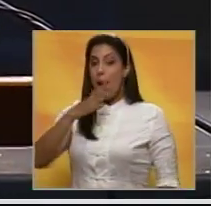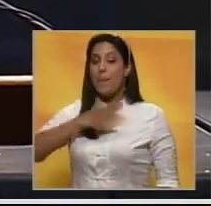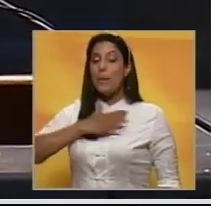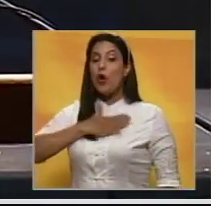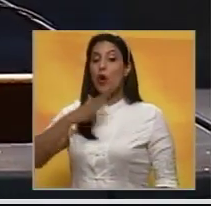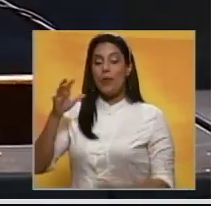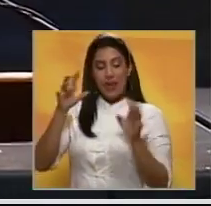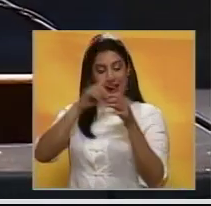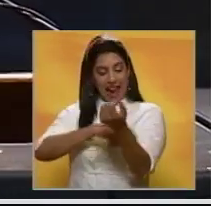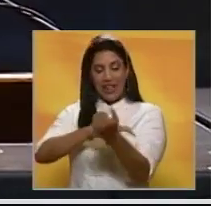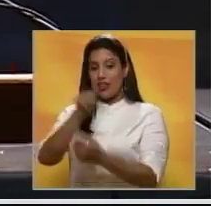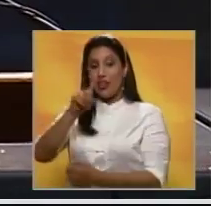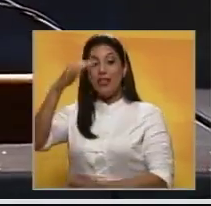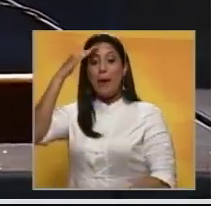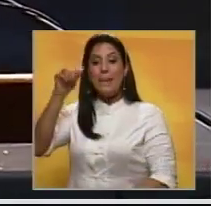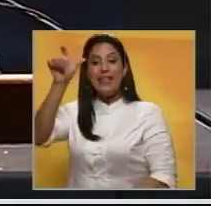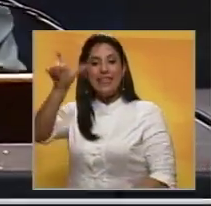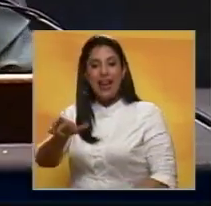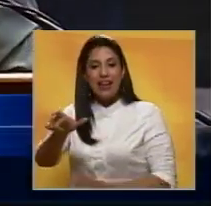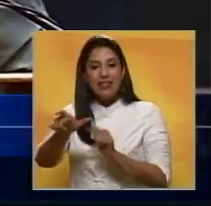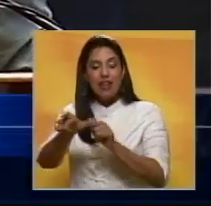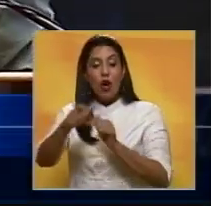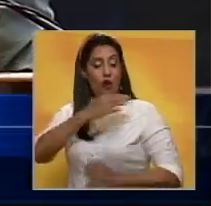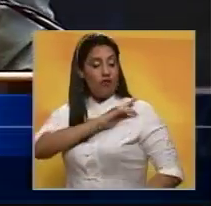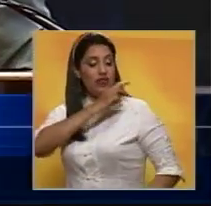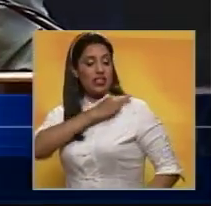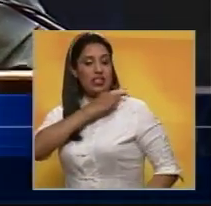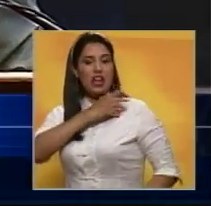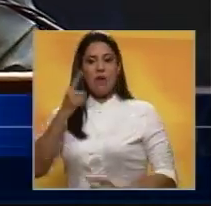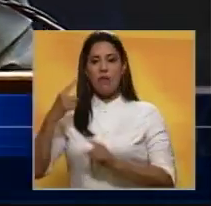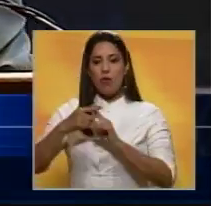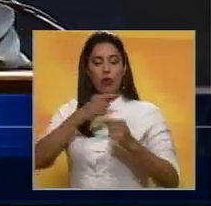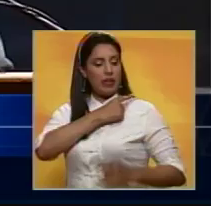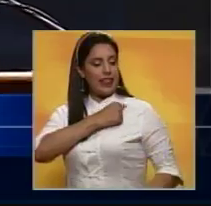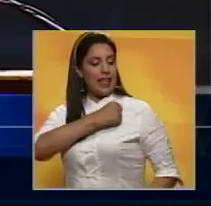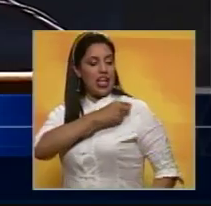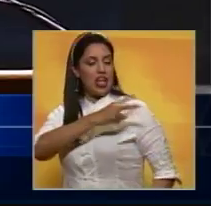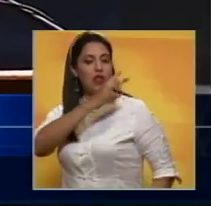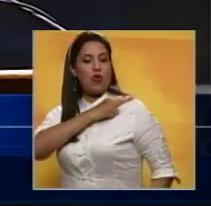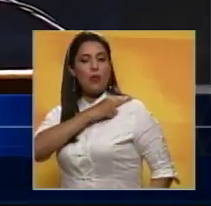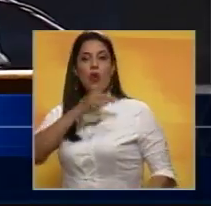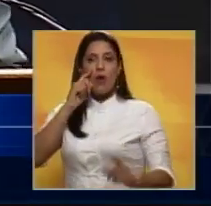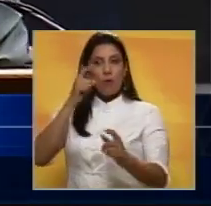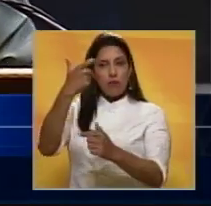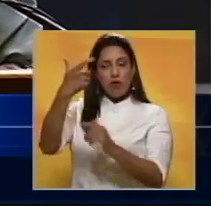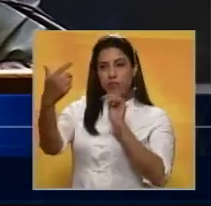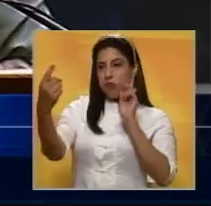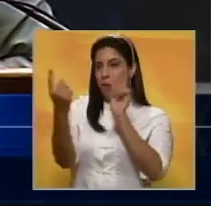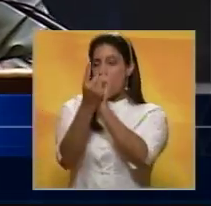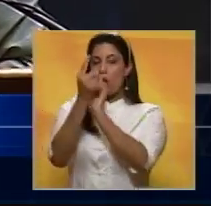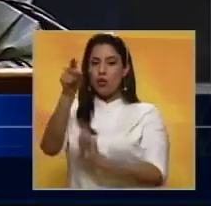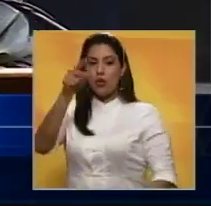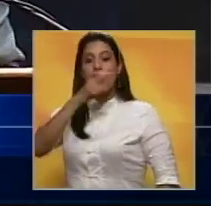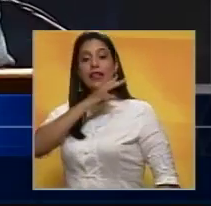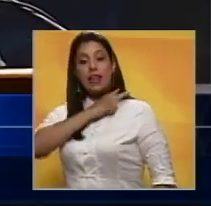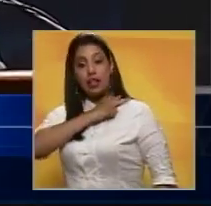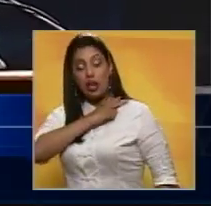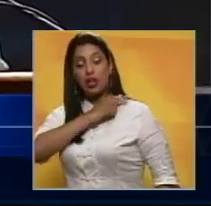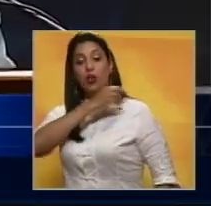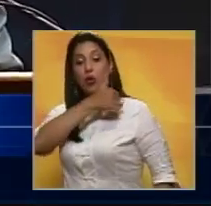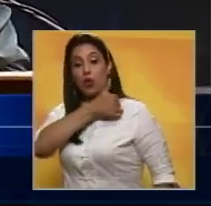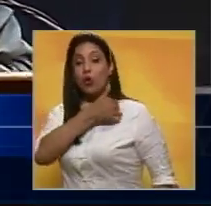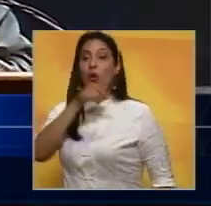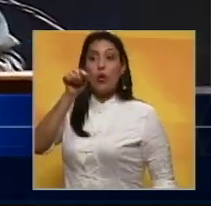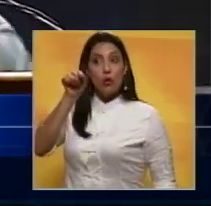tropa raza, sino la oficialidad, se encaró con un teniente coronel y lo retrató, teniente coronel, y